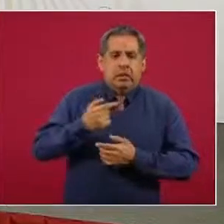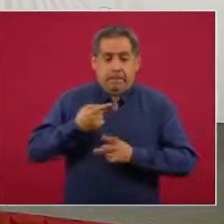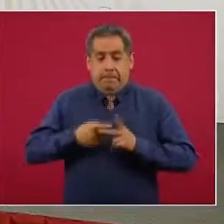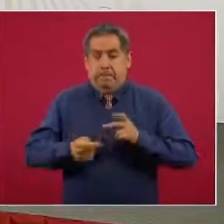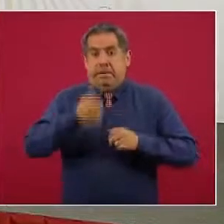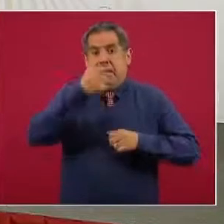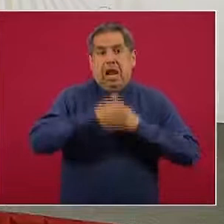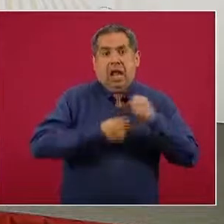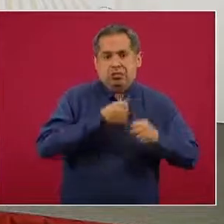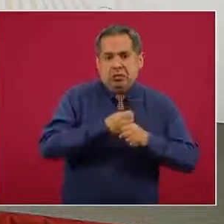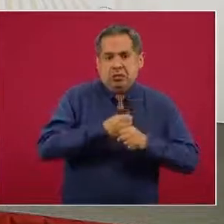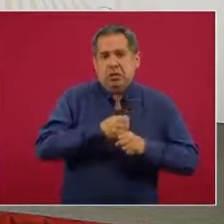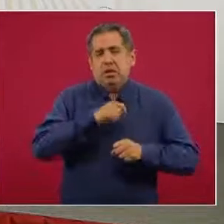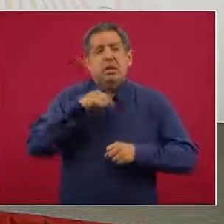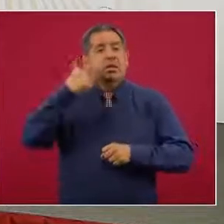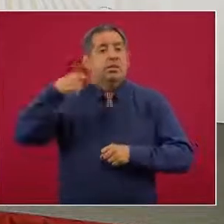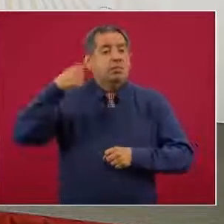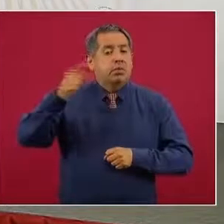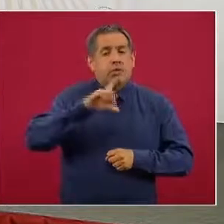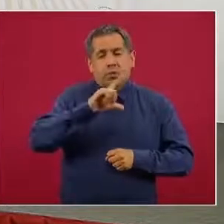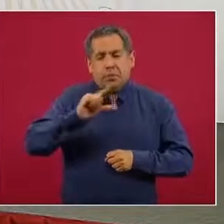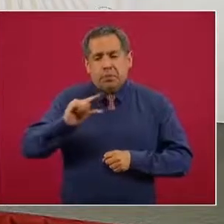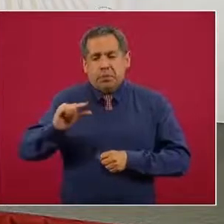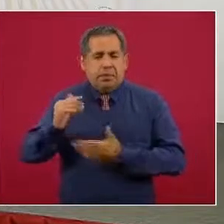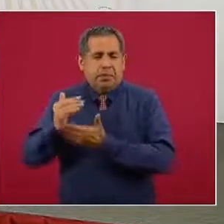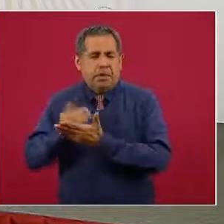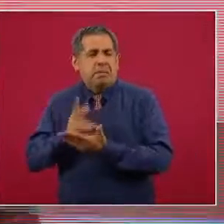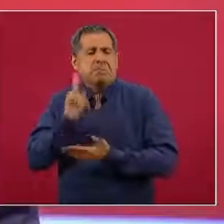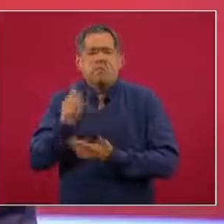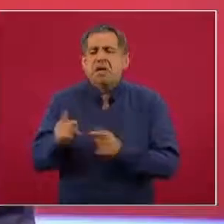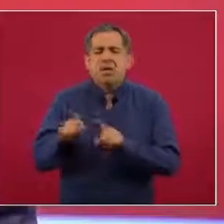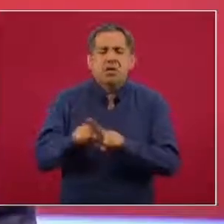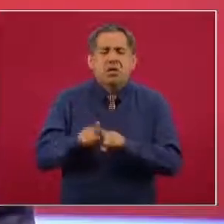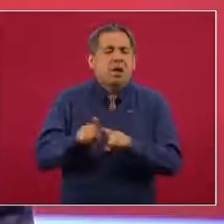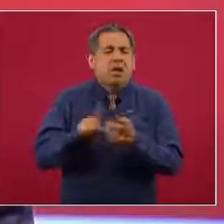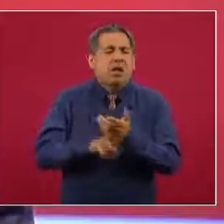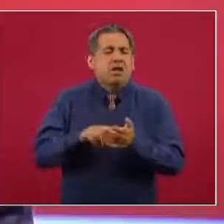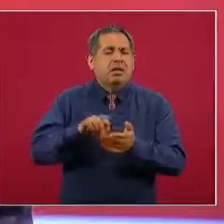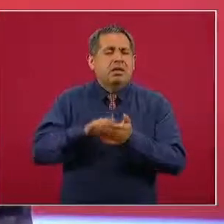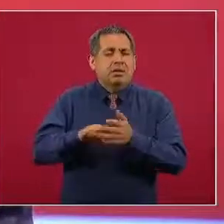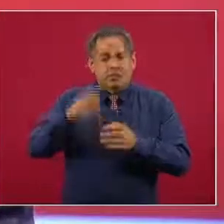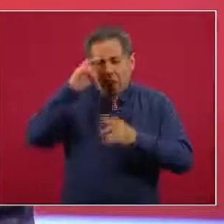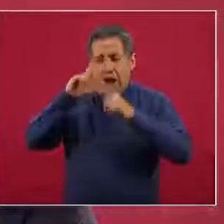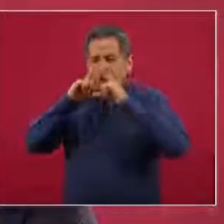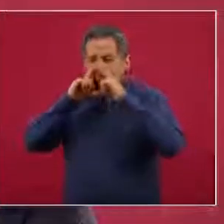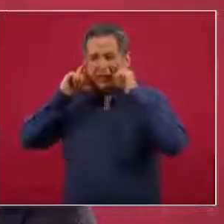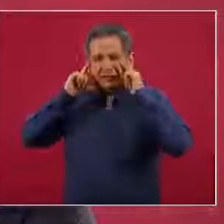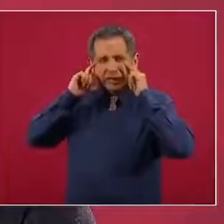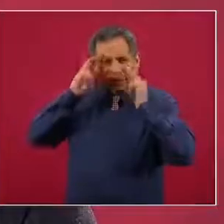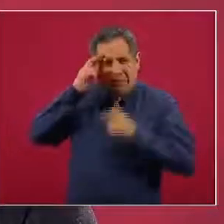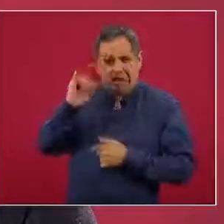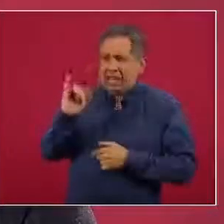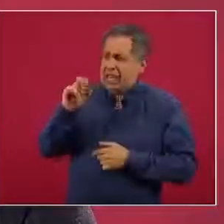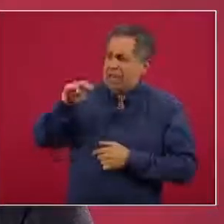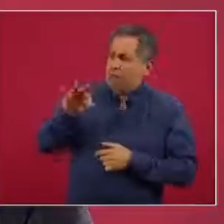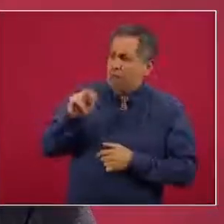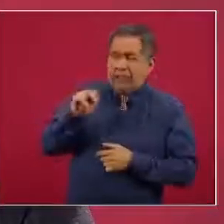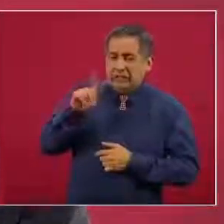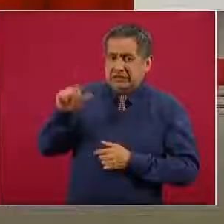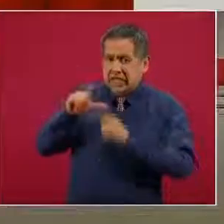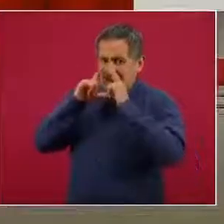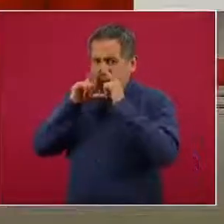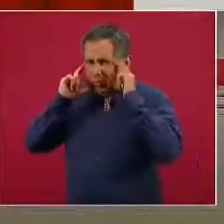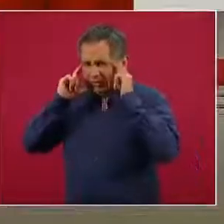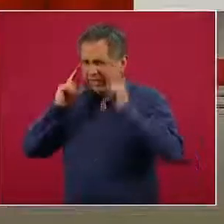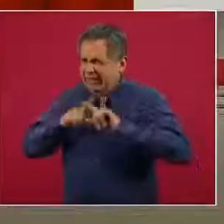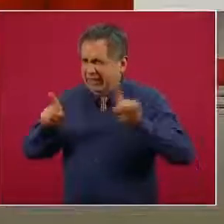COVID. Un análogo de lo que puede llegar a pasar es precisamente la influenza, por múltiples razones, que